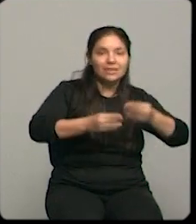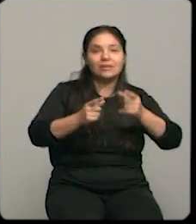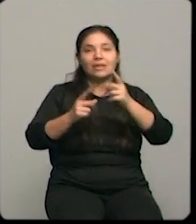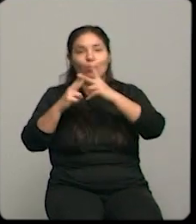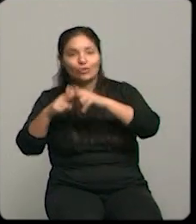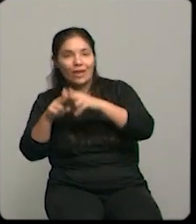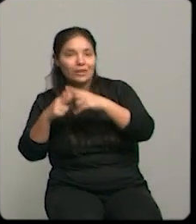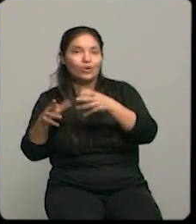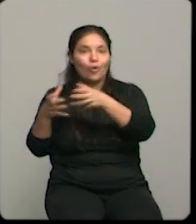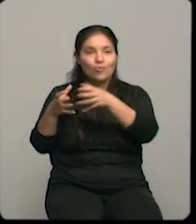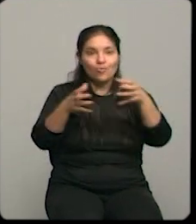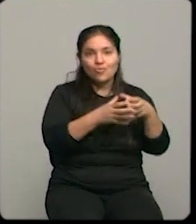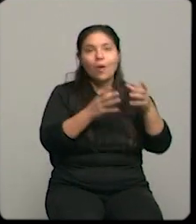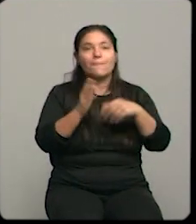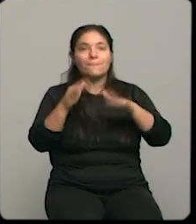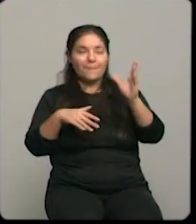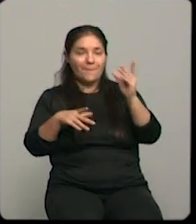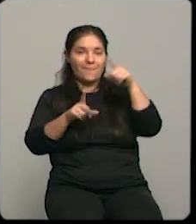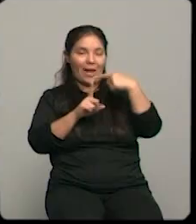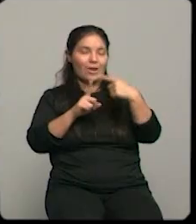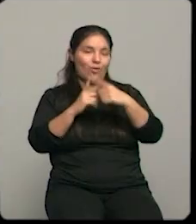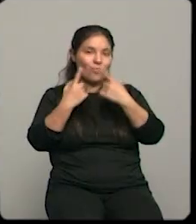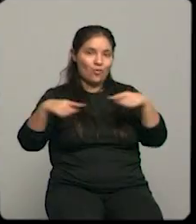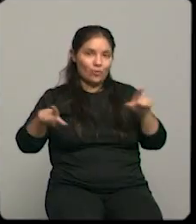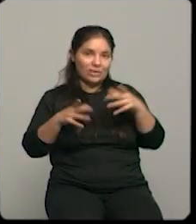esta plantilla extraordinaria de músicos.